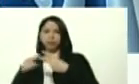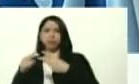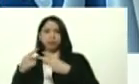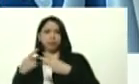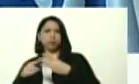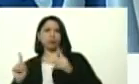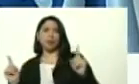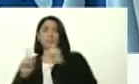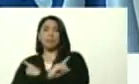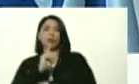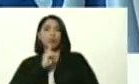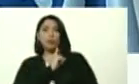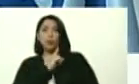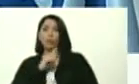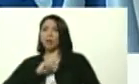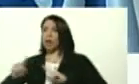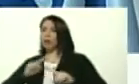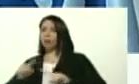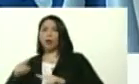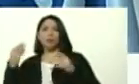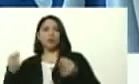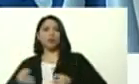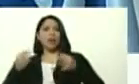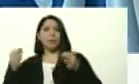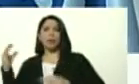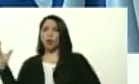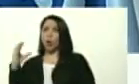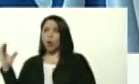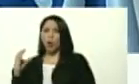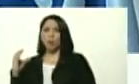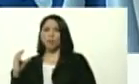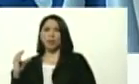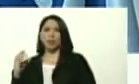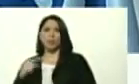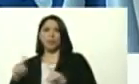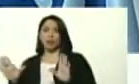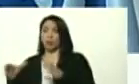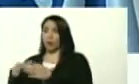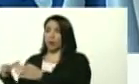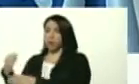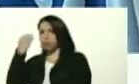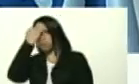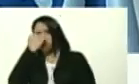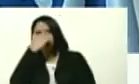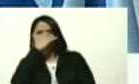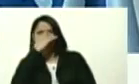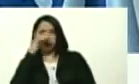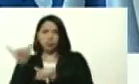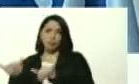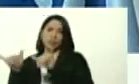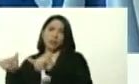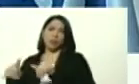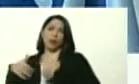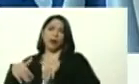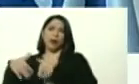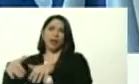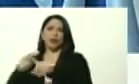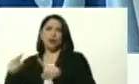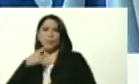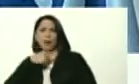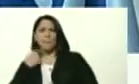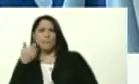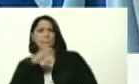nombre, actuando siempre en Colombia, en comanditas, estos cuerpos paramilitares con el propio ejército, para